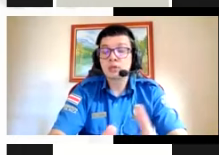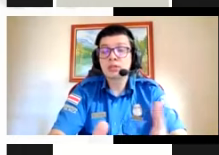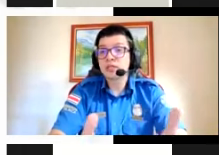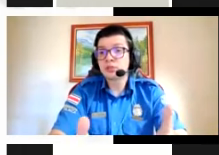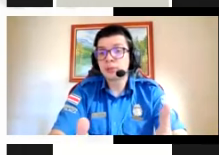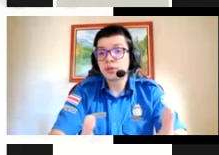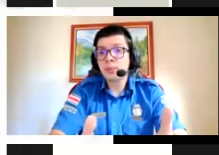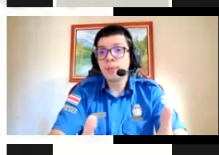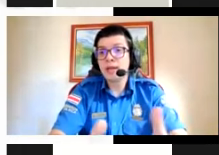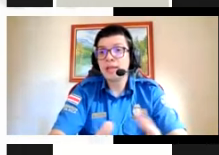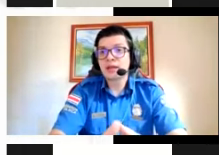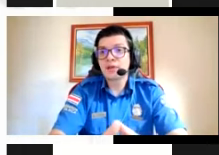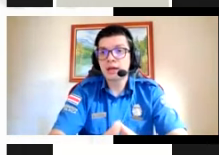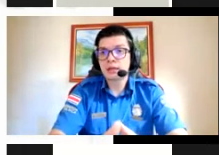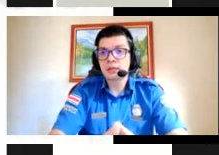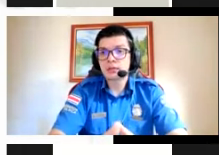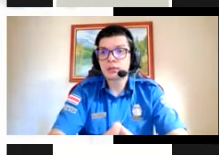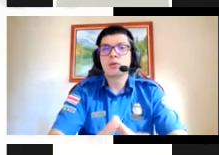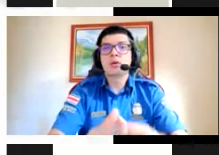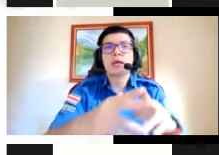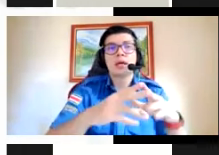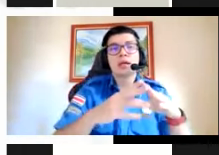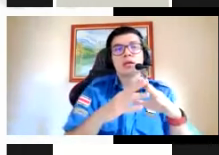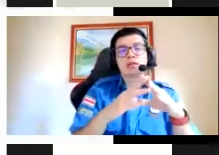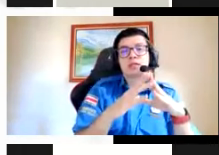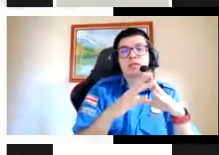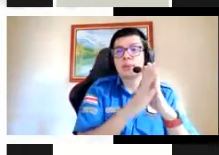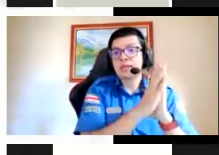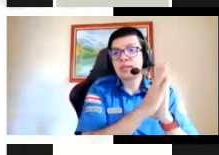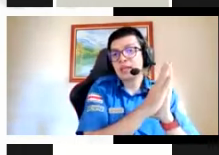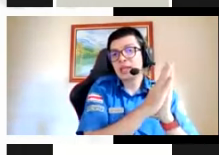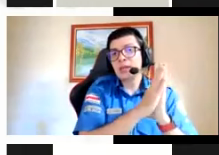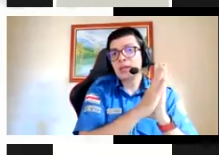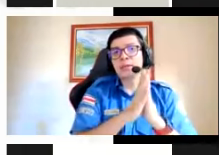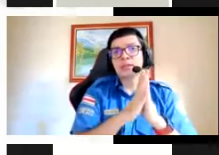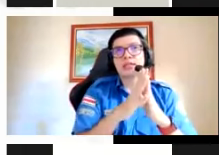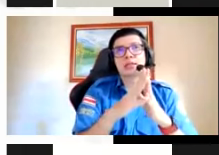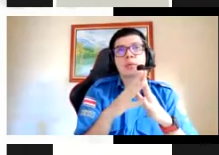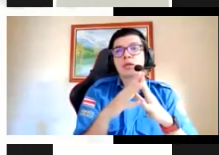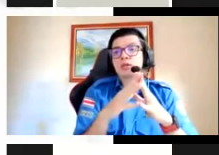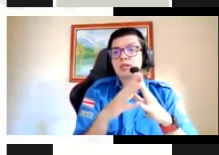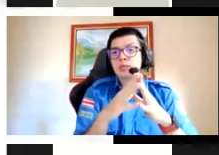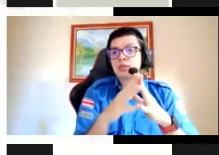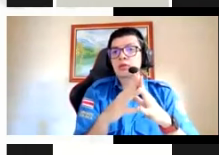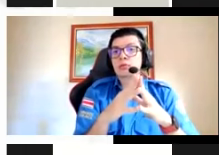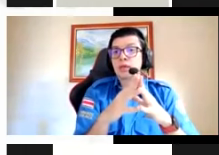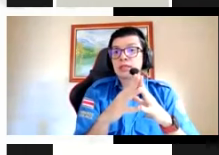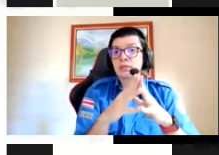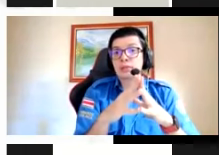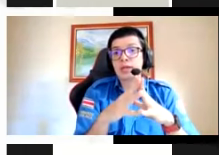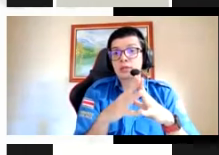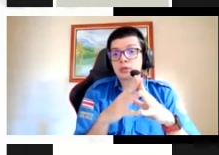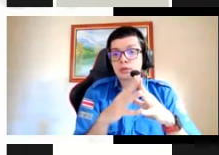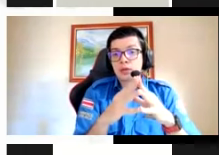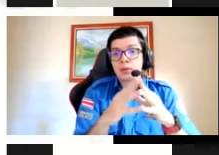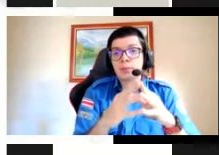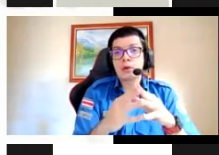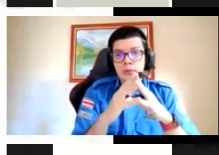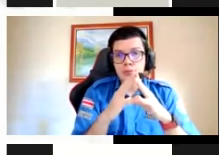que estos casos, perdón, van hacia la baja. ¿Ok? Entonces, de pasar de 10.000, tal vez en este momento estemos en 8.000, 6.000